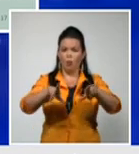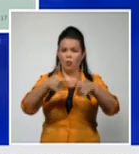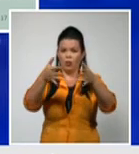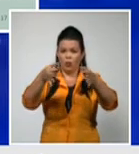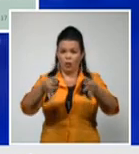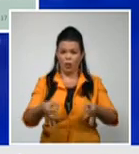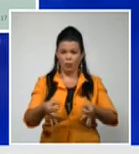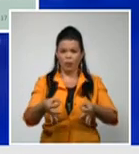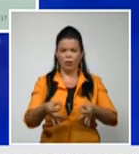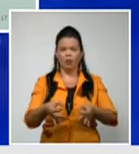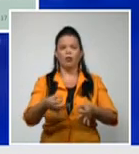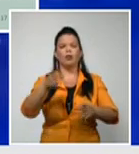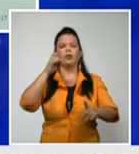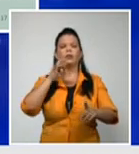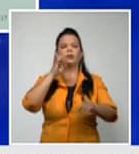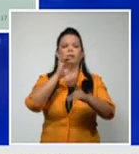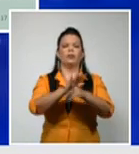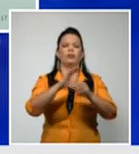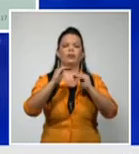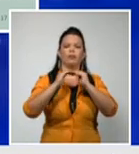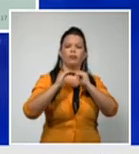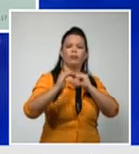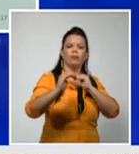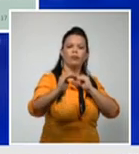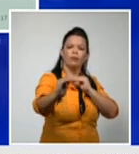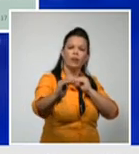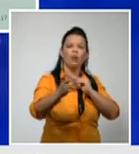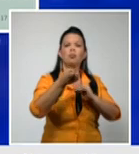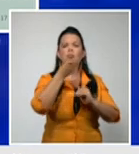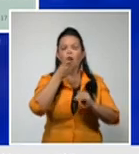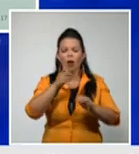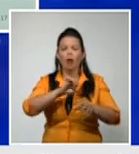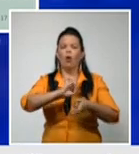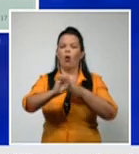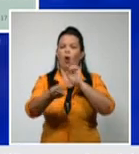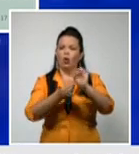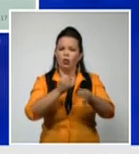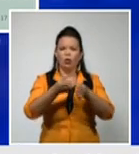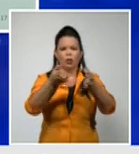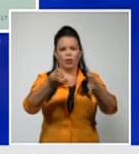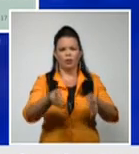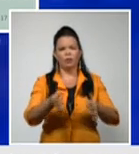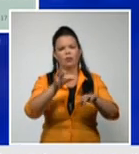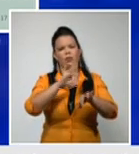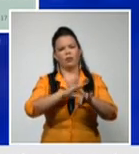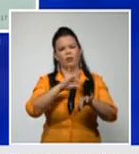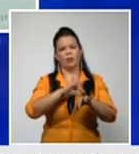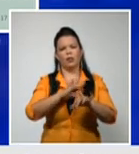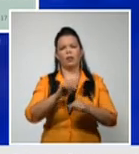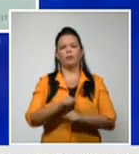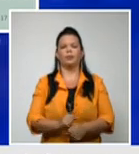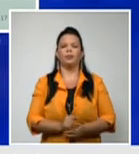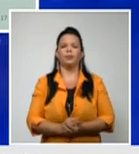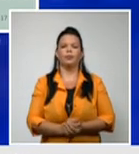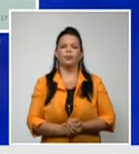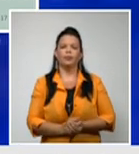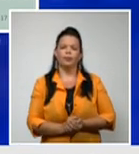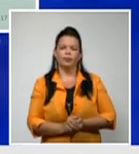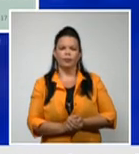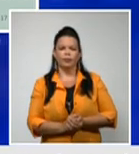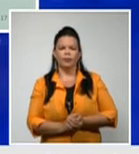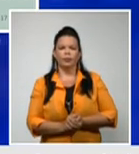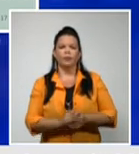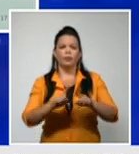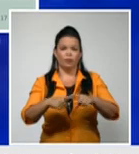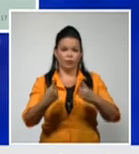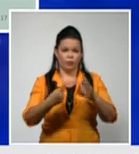presentó, pues se ha ido logrando un control que se evidencia en la disminución